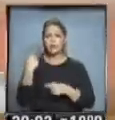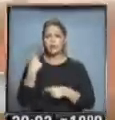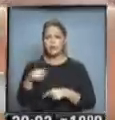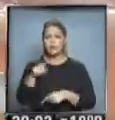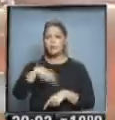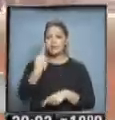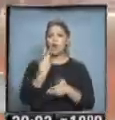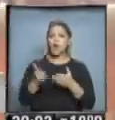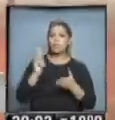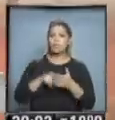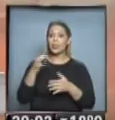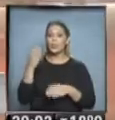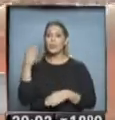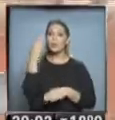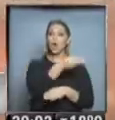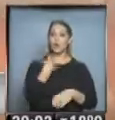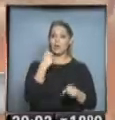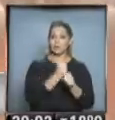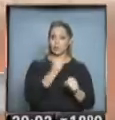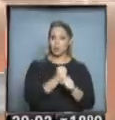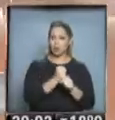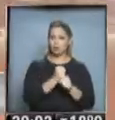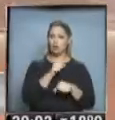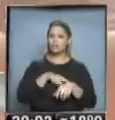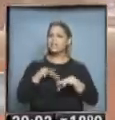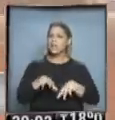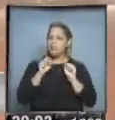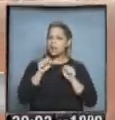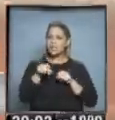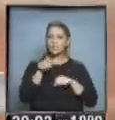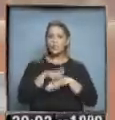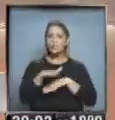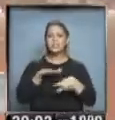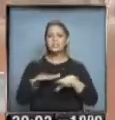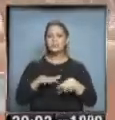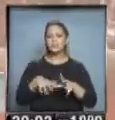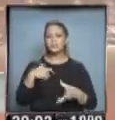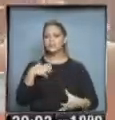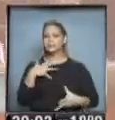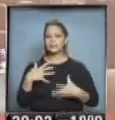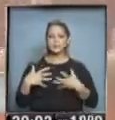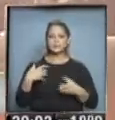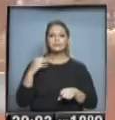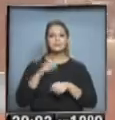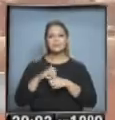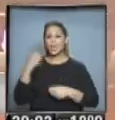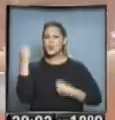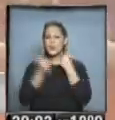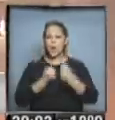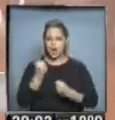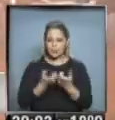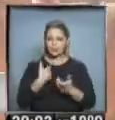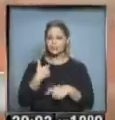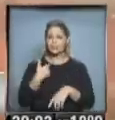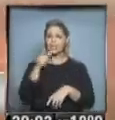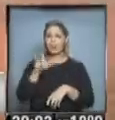otra vez tienen que volver a sus lugares de trabajo temprano y esta situación está generando violencia